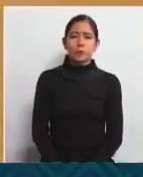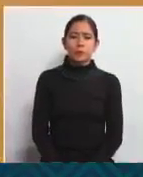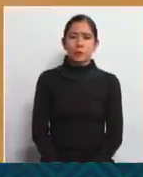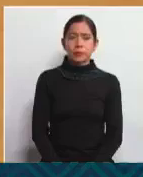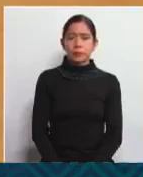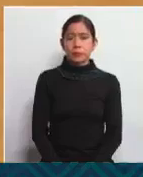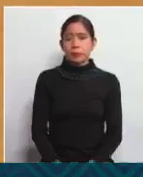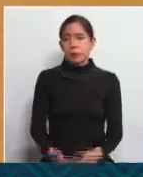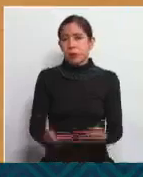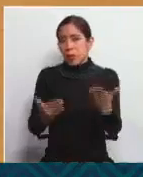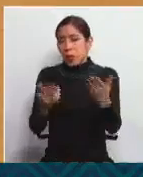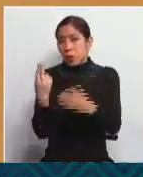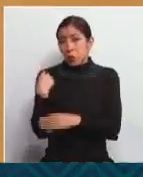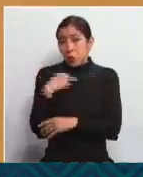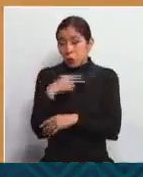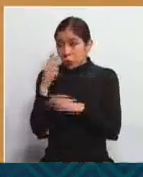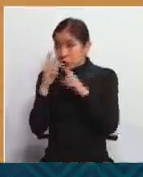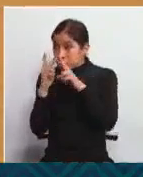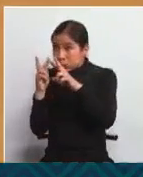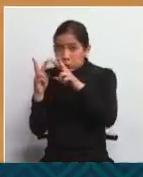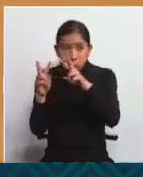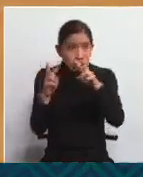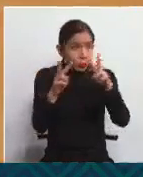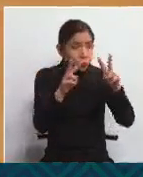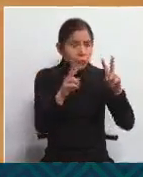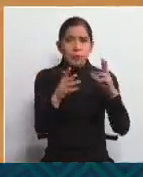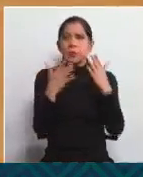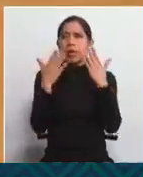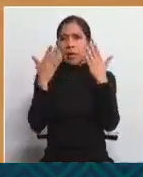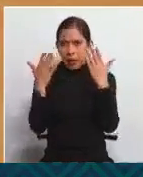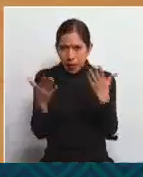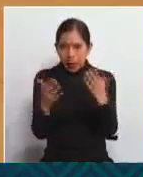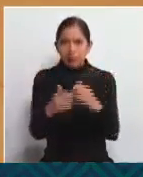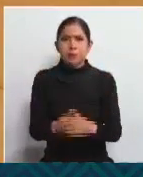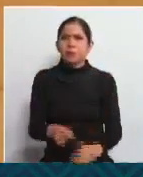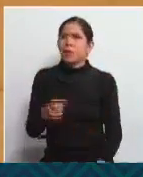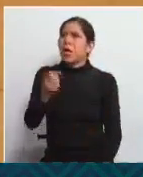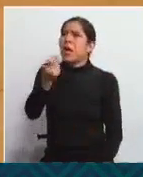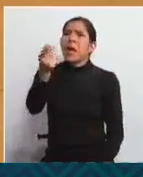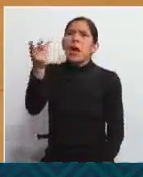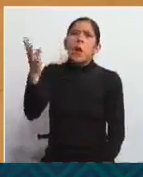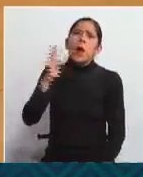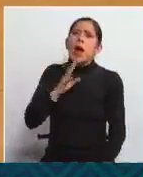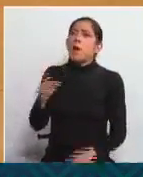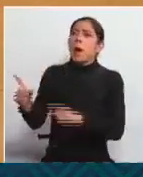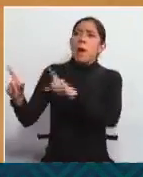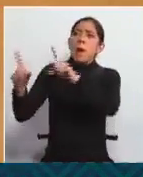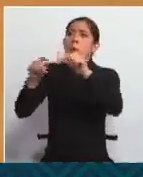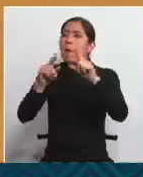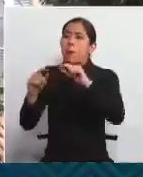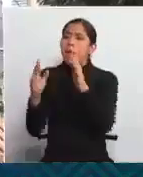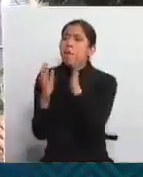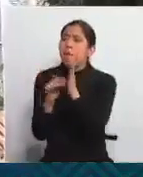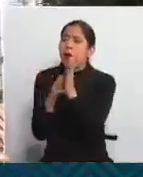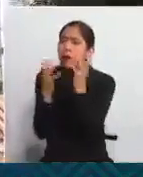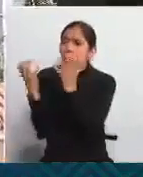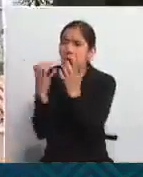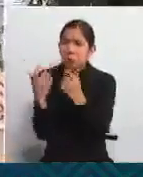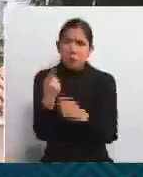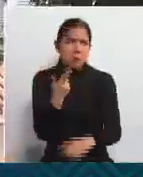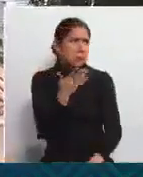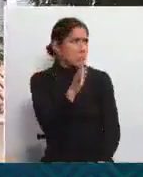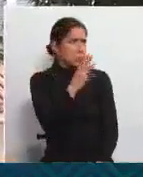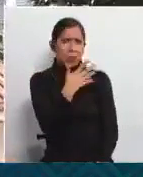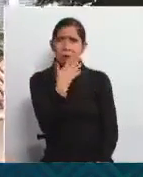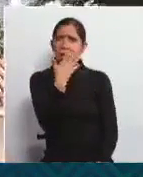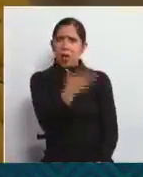Lo que básicamente podemos constatar es que la pregonada escasez o faltante de este producto en mercado local no es evidente. Como ustedes han podido apreciar,